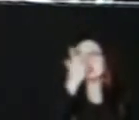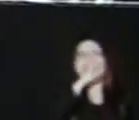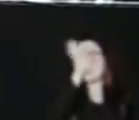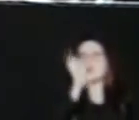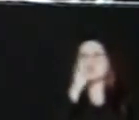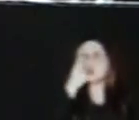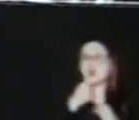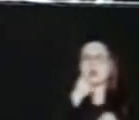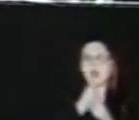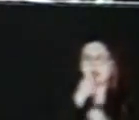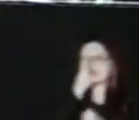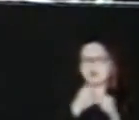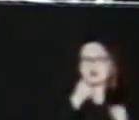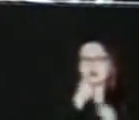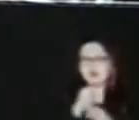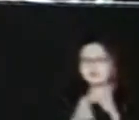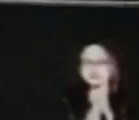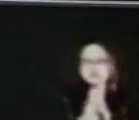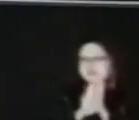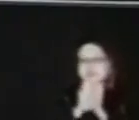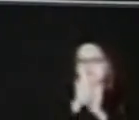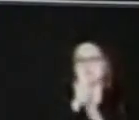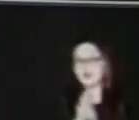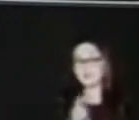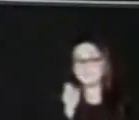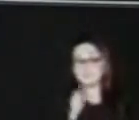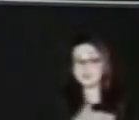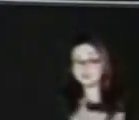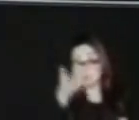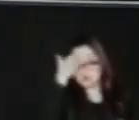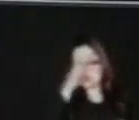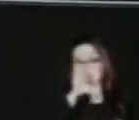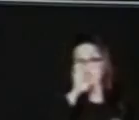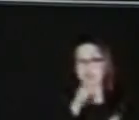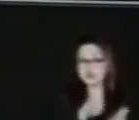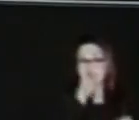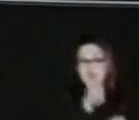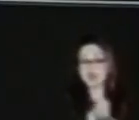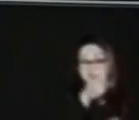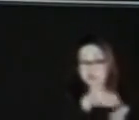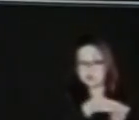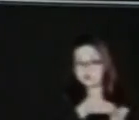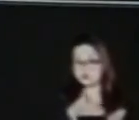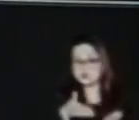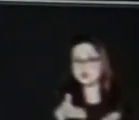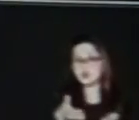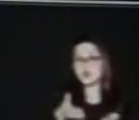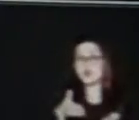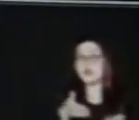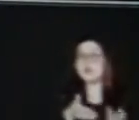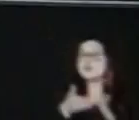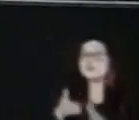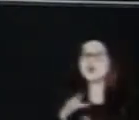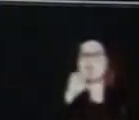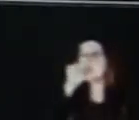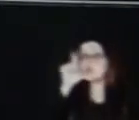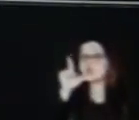5%. Y durante ese mismo periodo, en dos